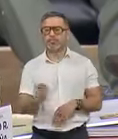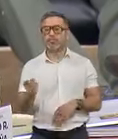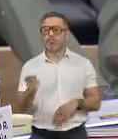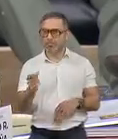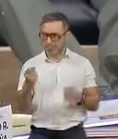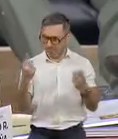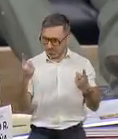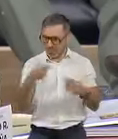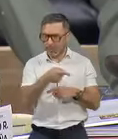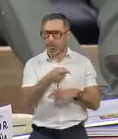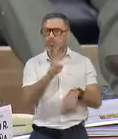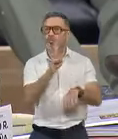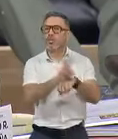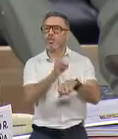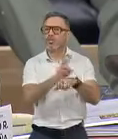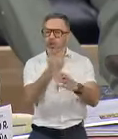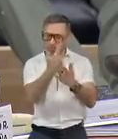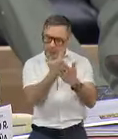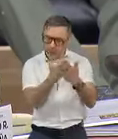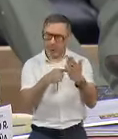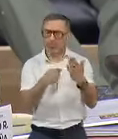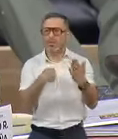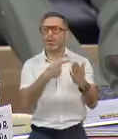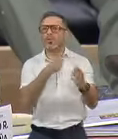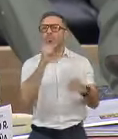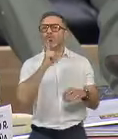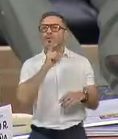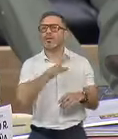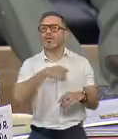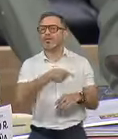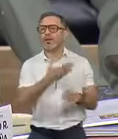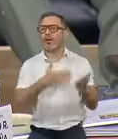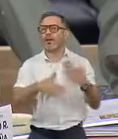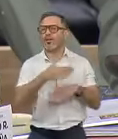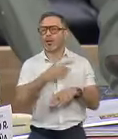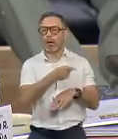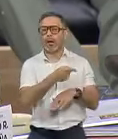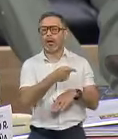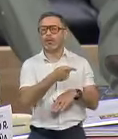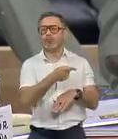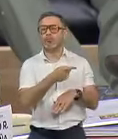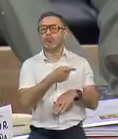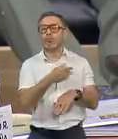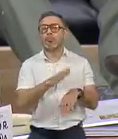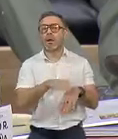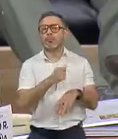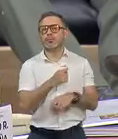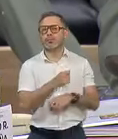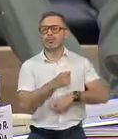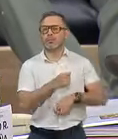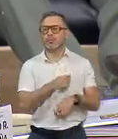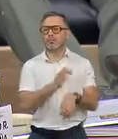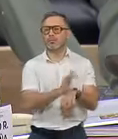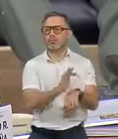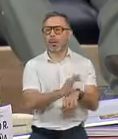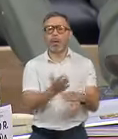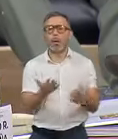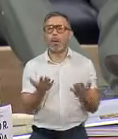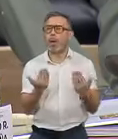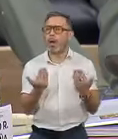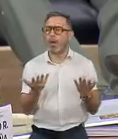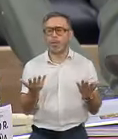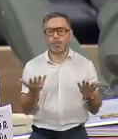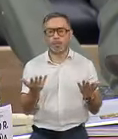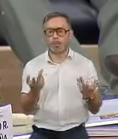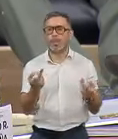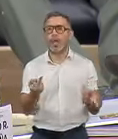que nuestra compañera Claudia Sheinbaum Pardo no tiene ningún trato preferente, que al contrario, que sufre no solo